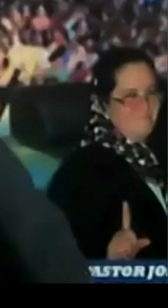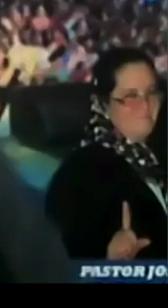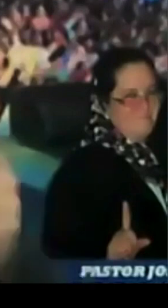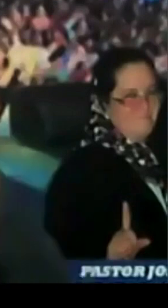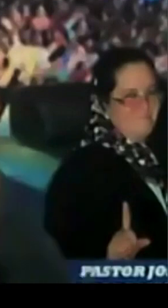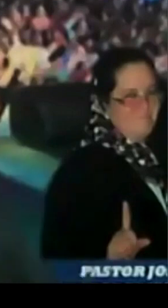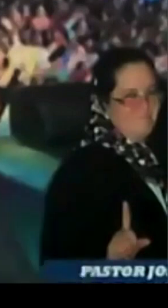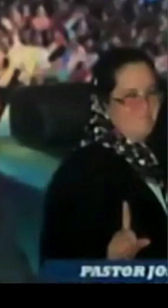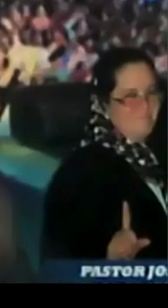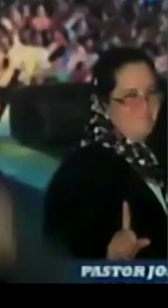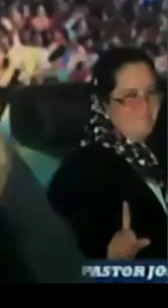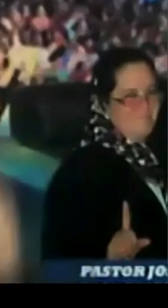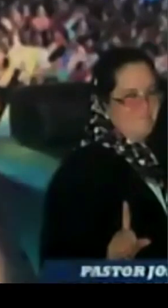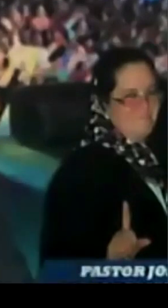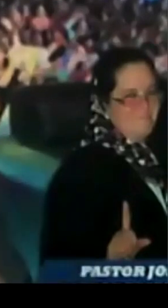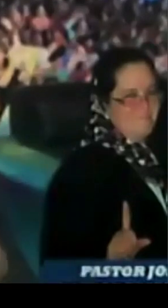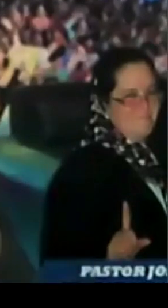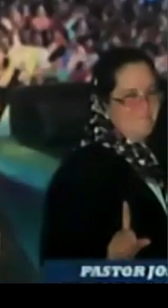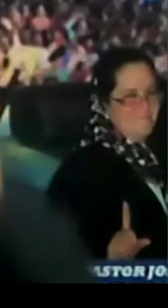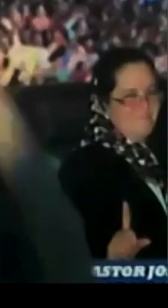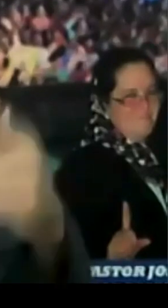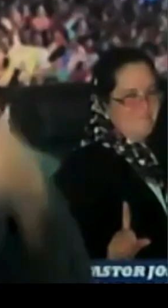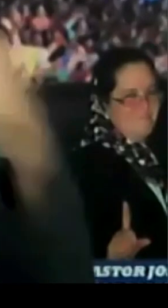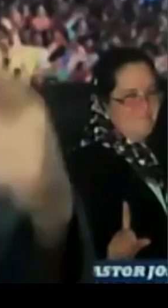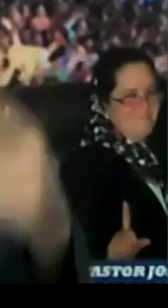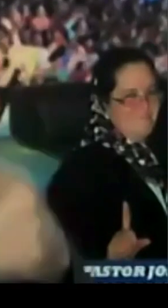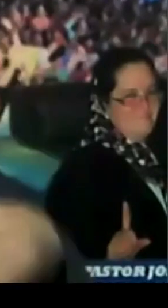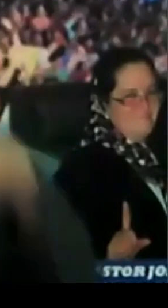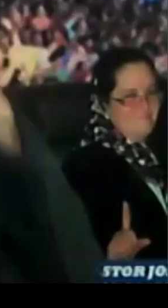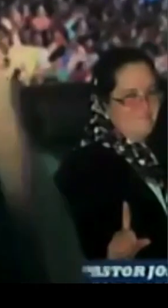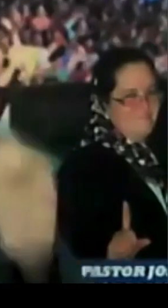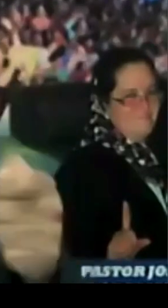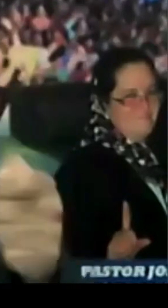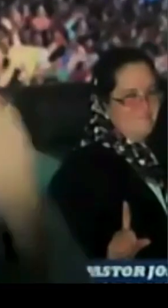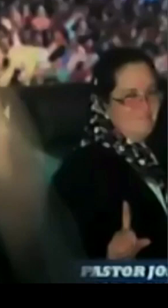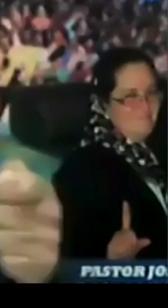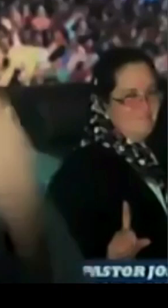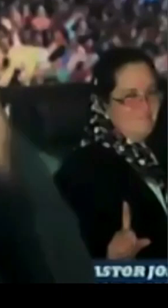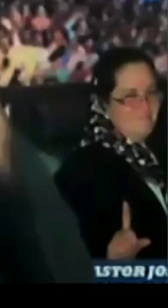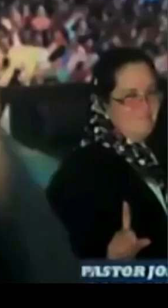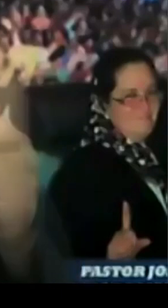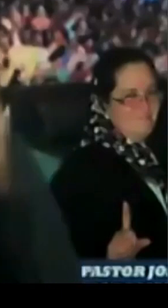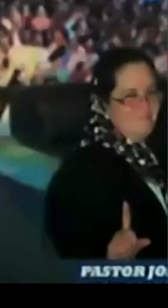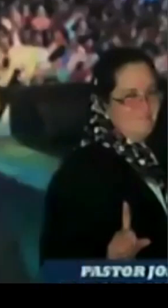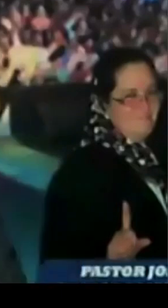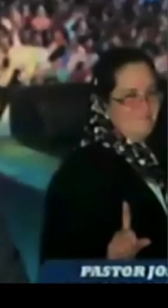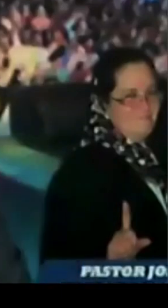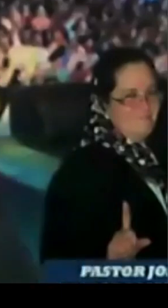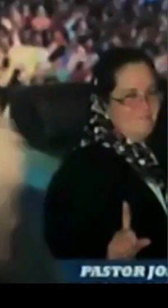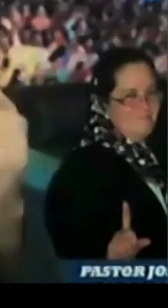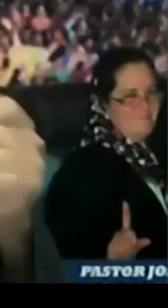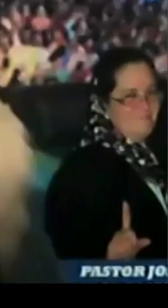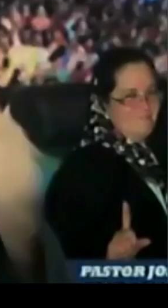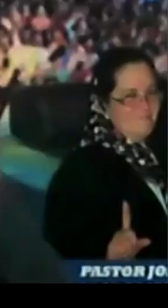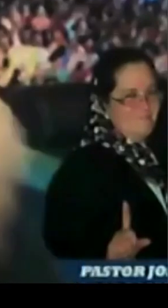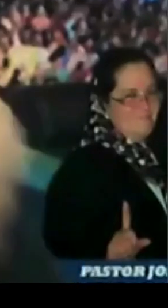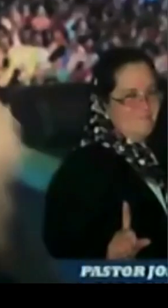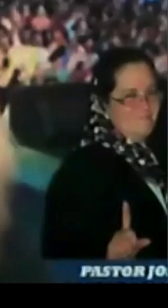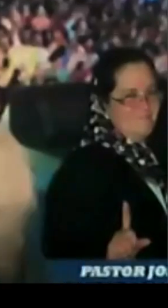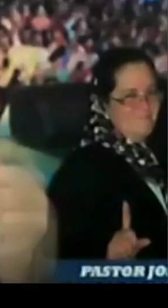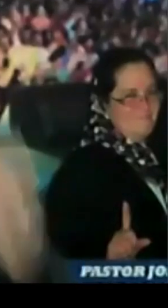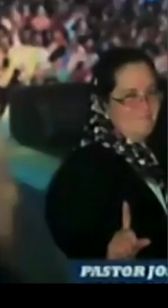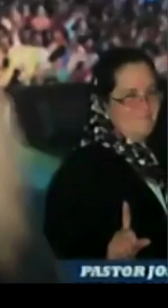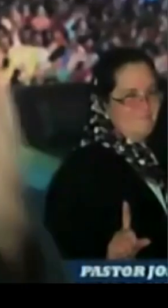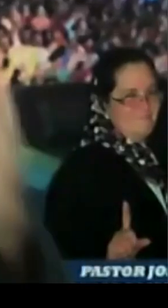a muchos más y que esos muchos más también lo transmitan a hombres fieles más todavía para que la palabra de Dios